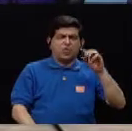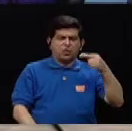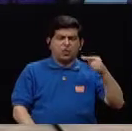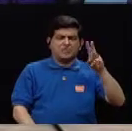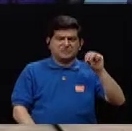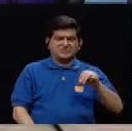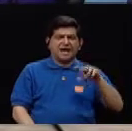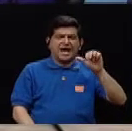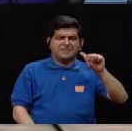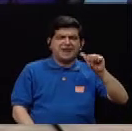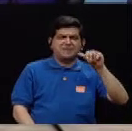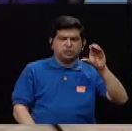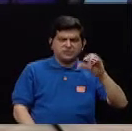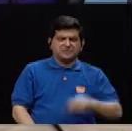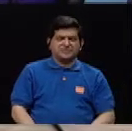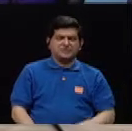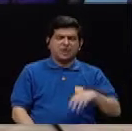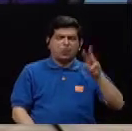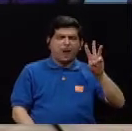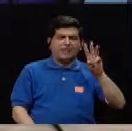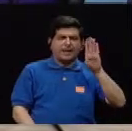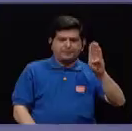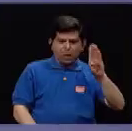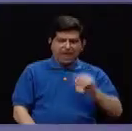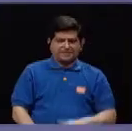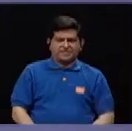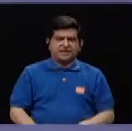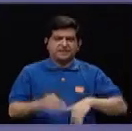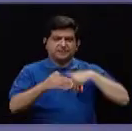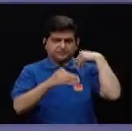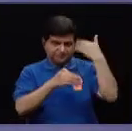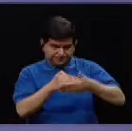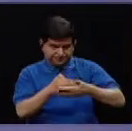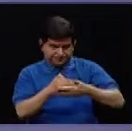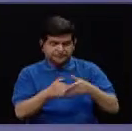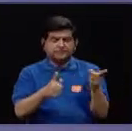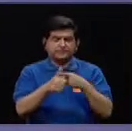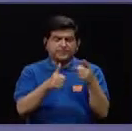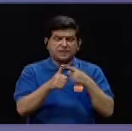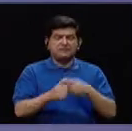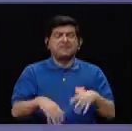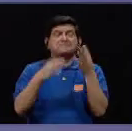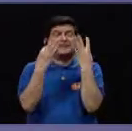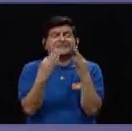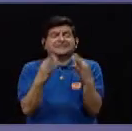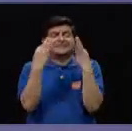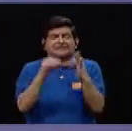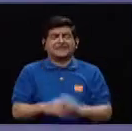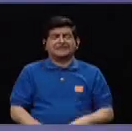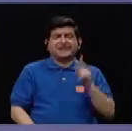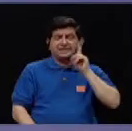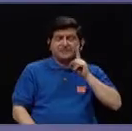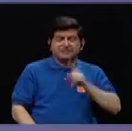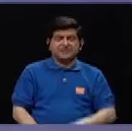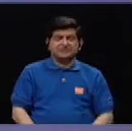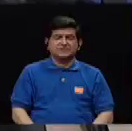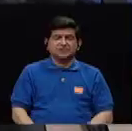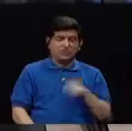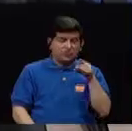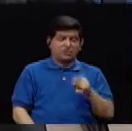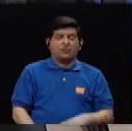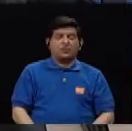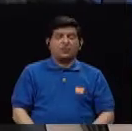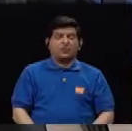Miralles, Amando sí. Céspedes, Walter Bolandi, y luego viene el primer gran intento de la ficción, claro. que es El Retorno, claro.